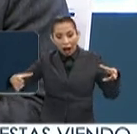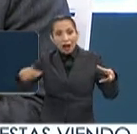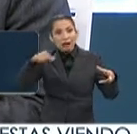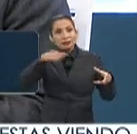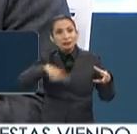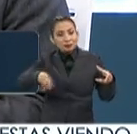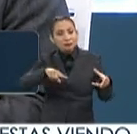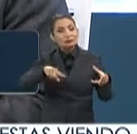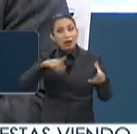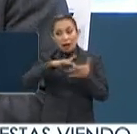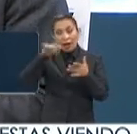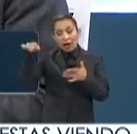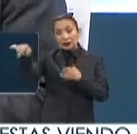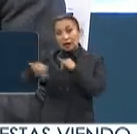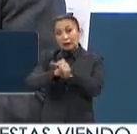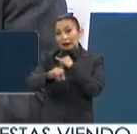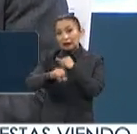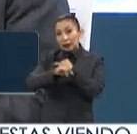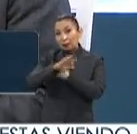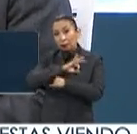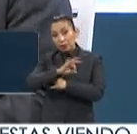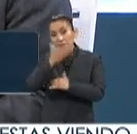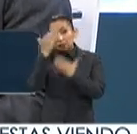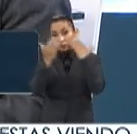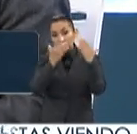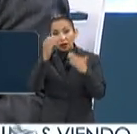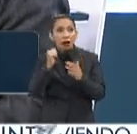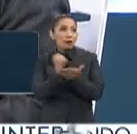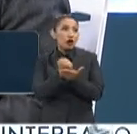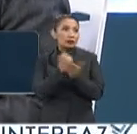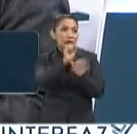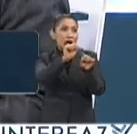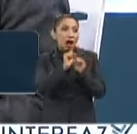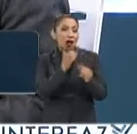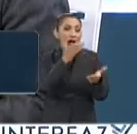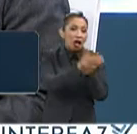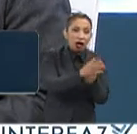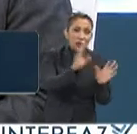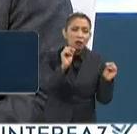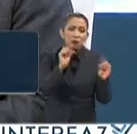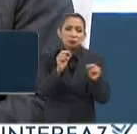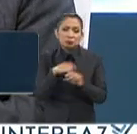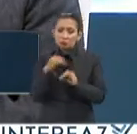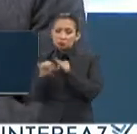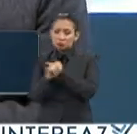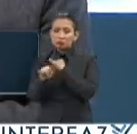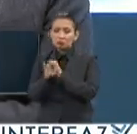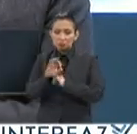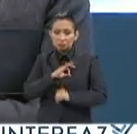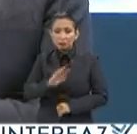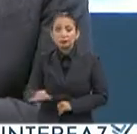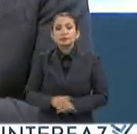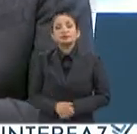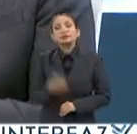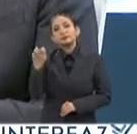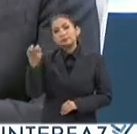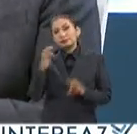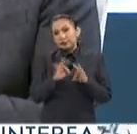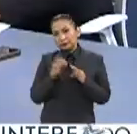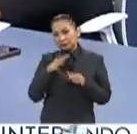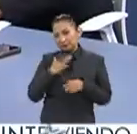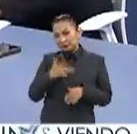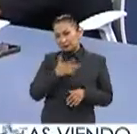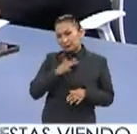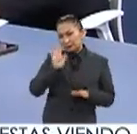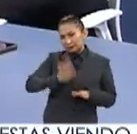aumentando gracias a esta posibilidad de la educación no presencial. Claro. Precisamente en este sentido, doctor,